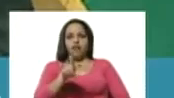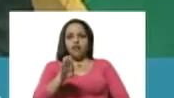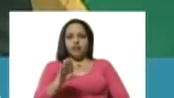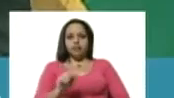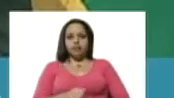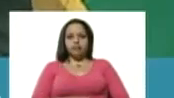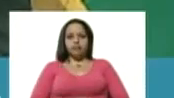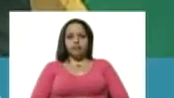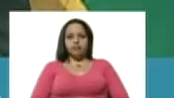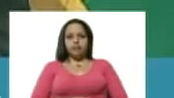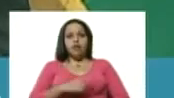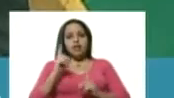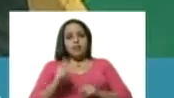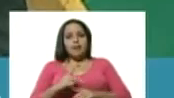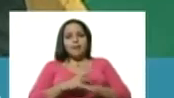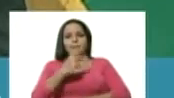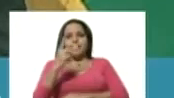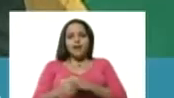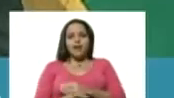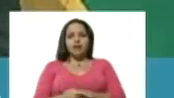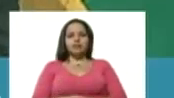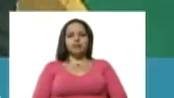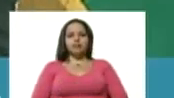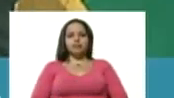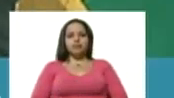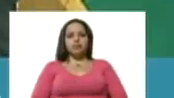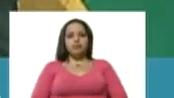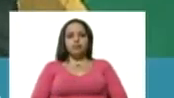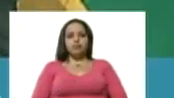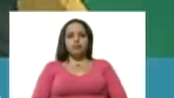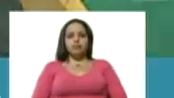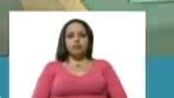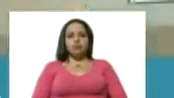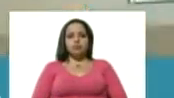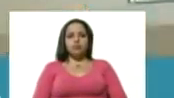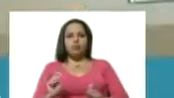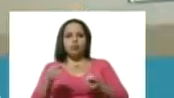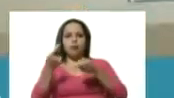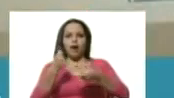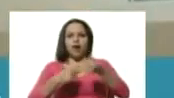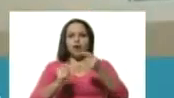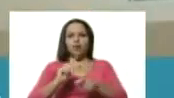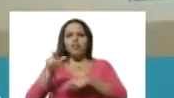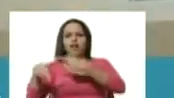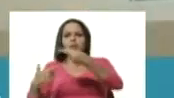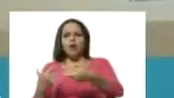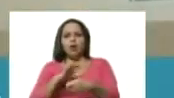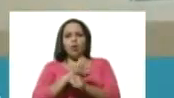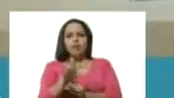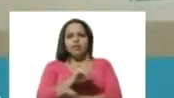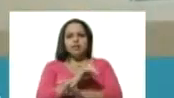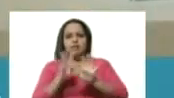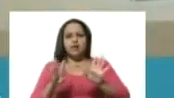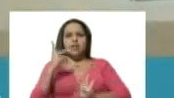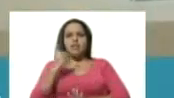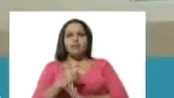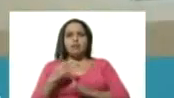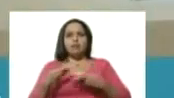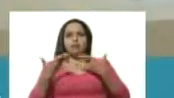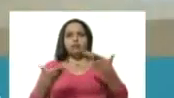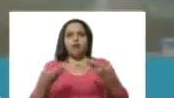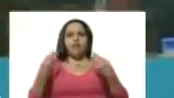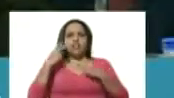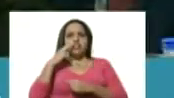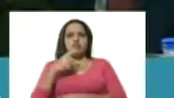el plan de contingencia económica post-COVID-19. Ya tenemos que poner nuestra visión allí.